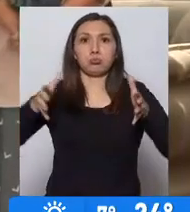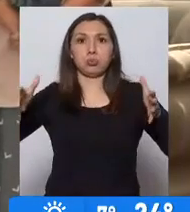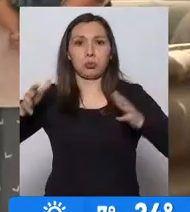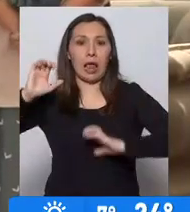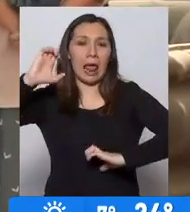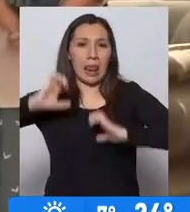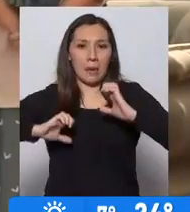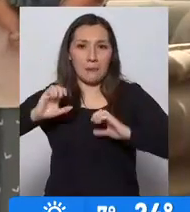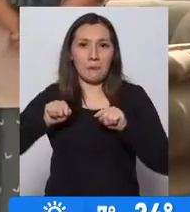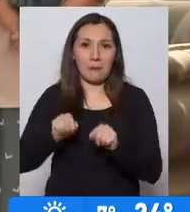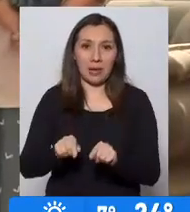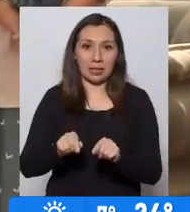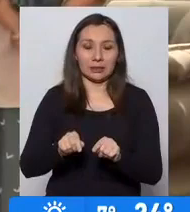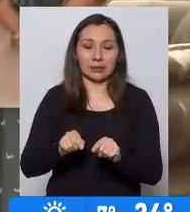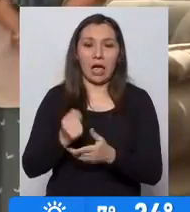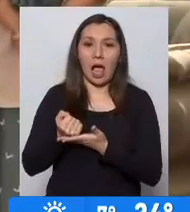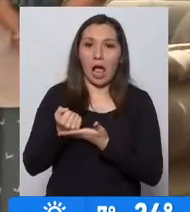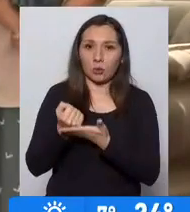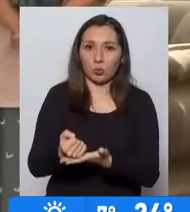medianas empresas.